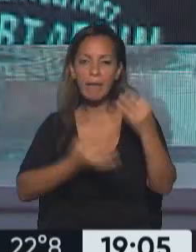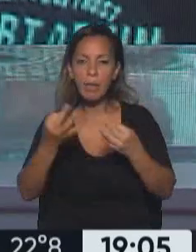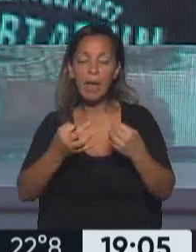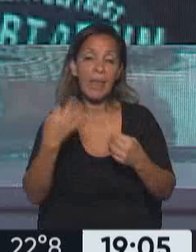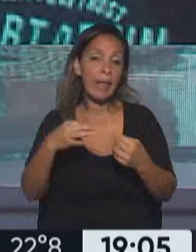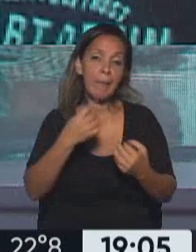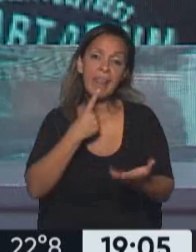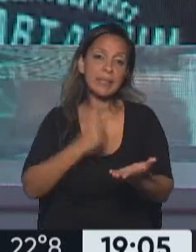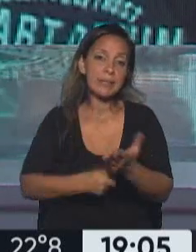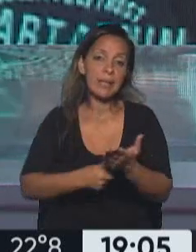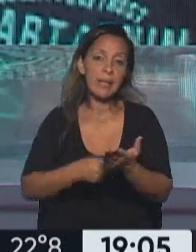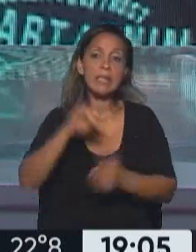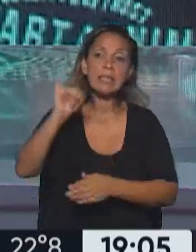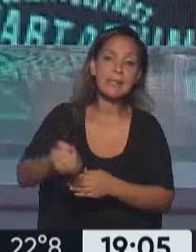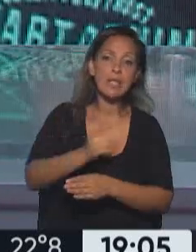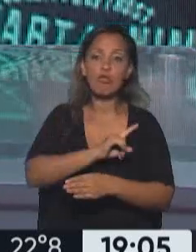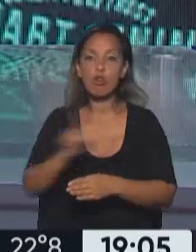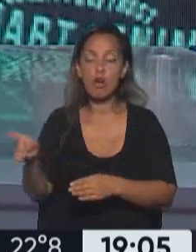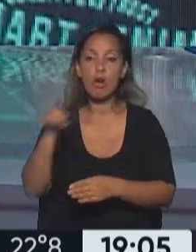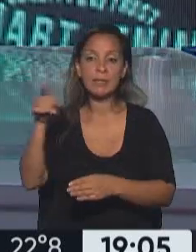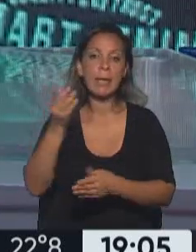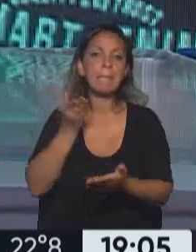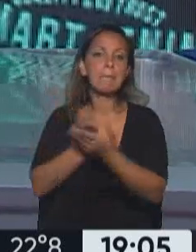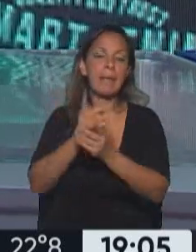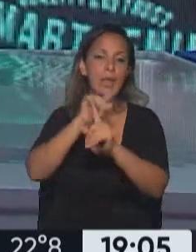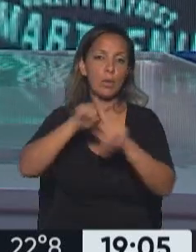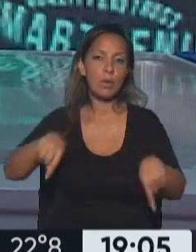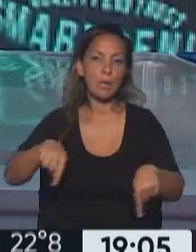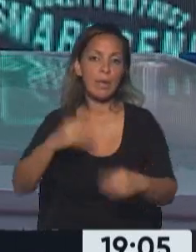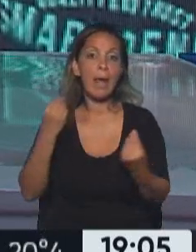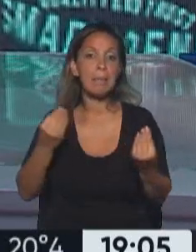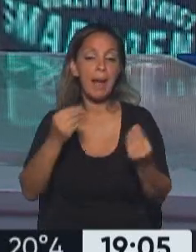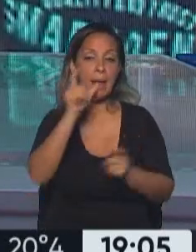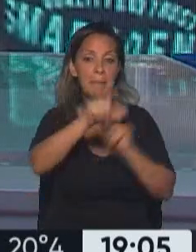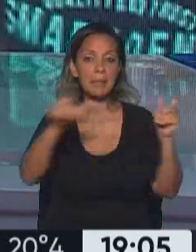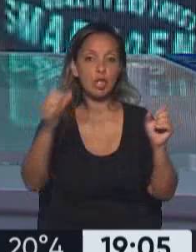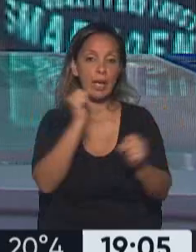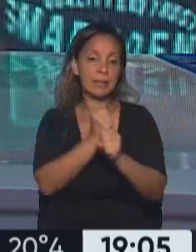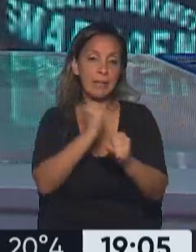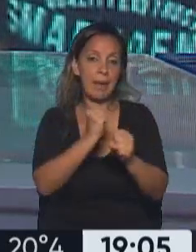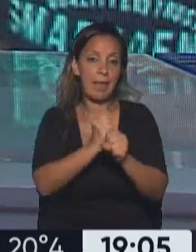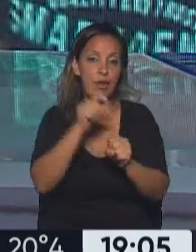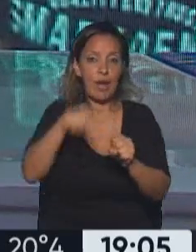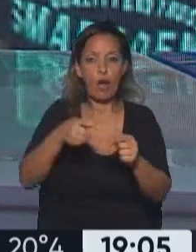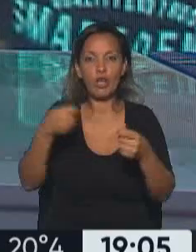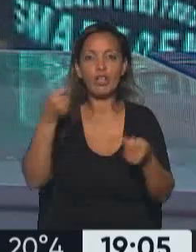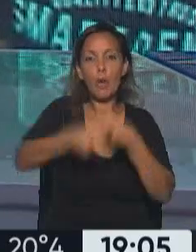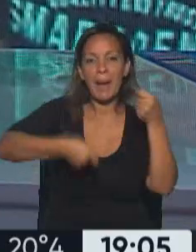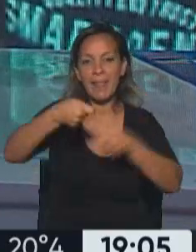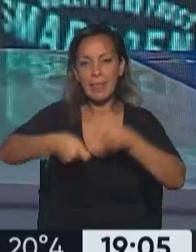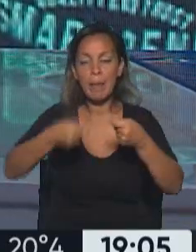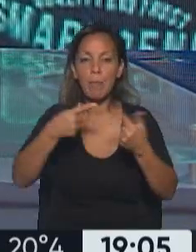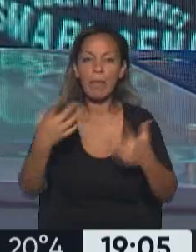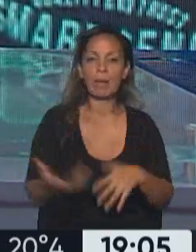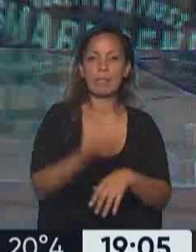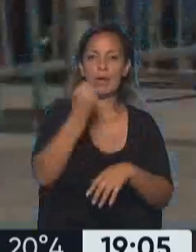o avalar este pedido de nulidad del salvataje para que los ex trabajadores que hoy están en una cooperativa puedan recuperar esta